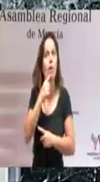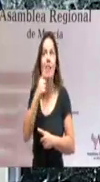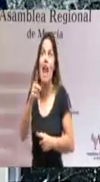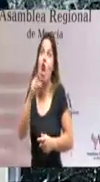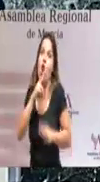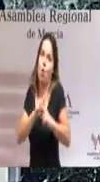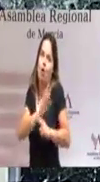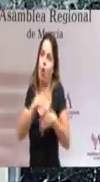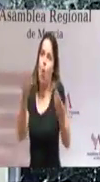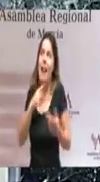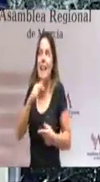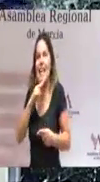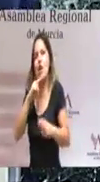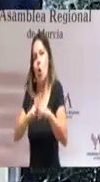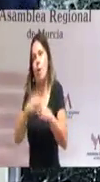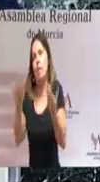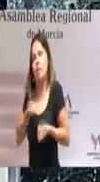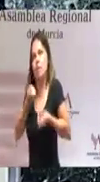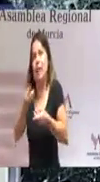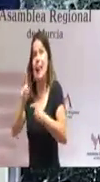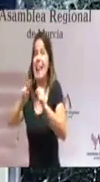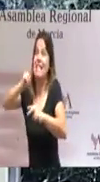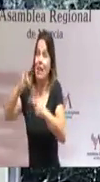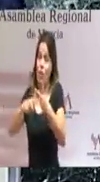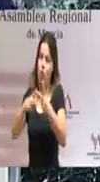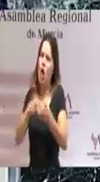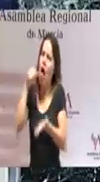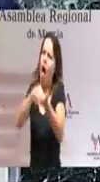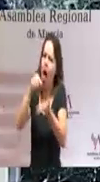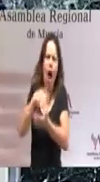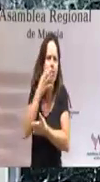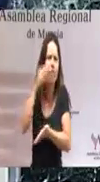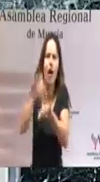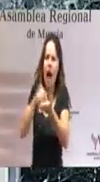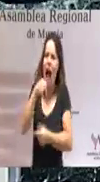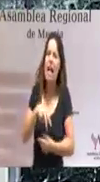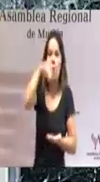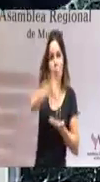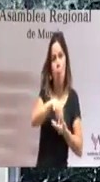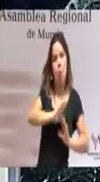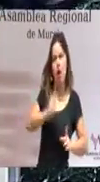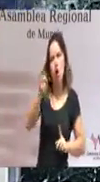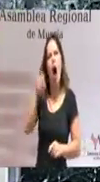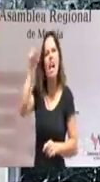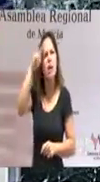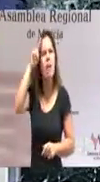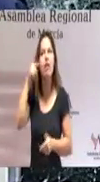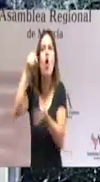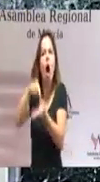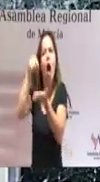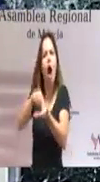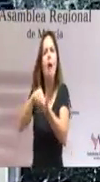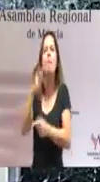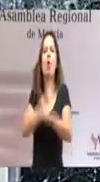llama, dígale que lo llame por su nombre, y segundo, reivindique de verdad, y no aquí en la tribuna, sino en Madrid, donde lo tiene que hacer,